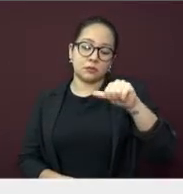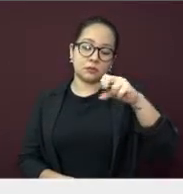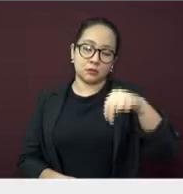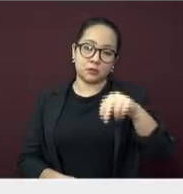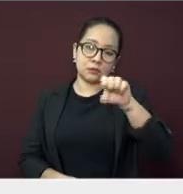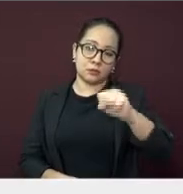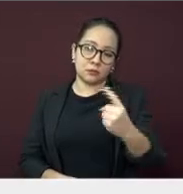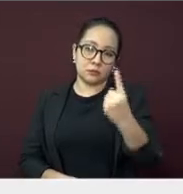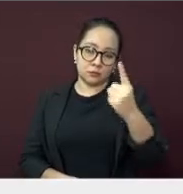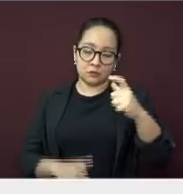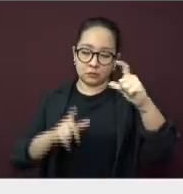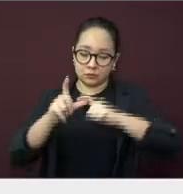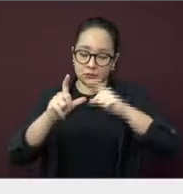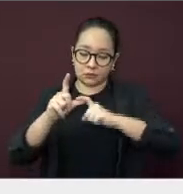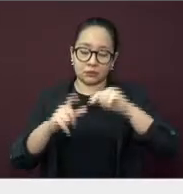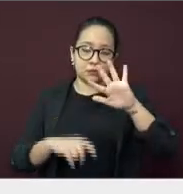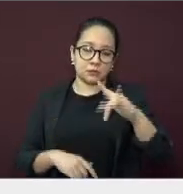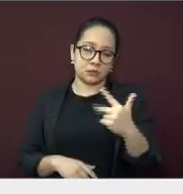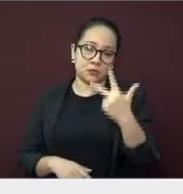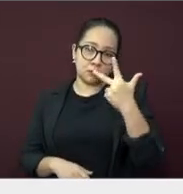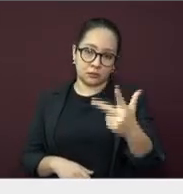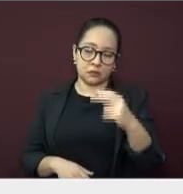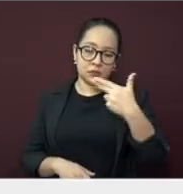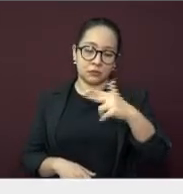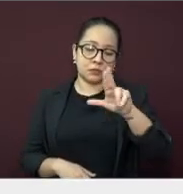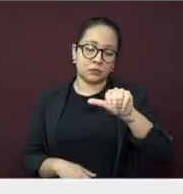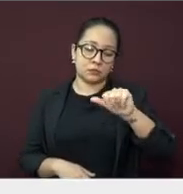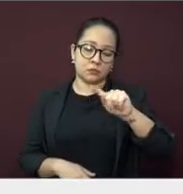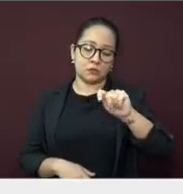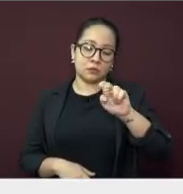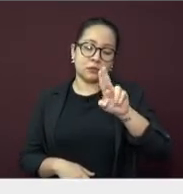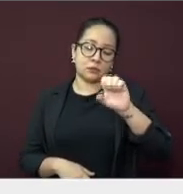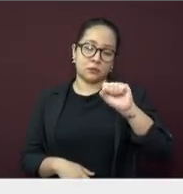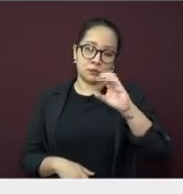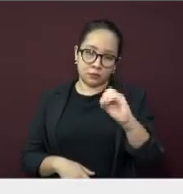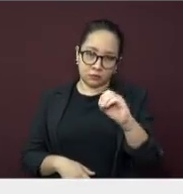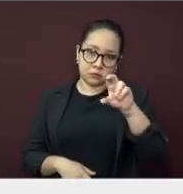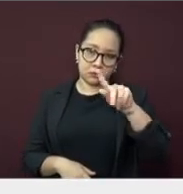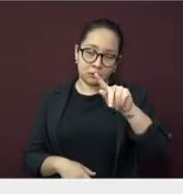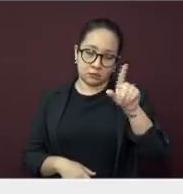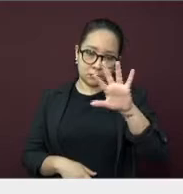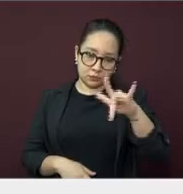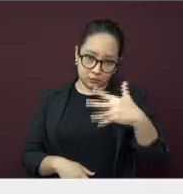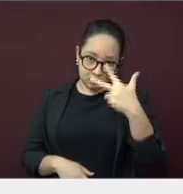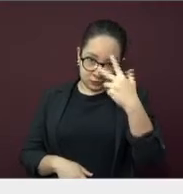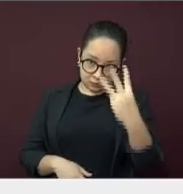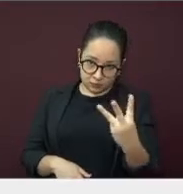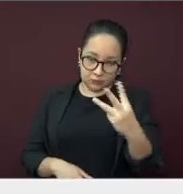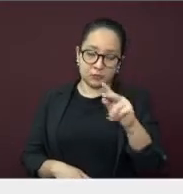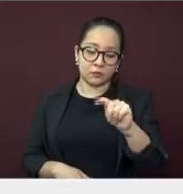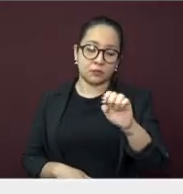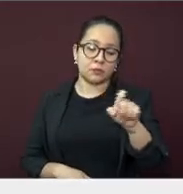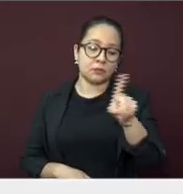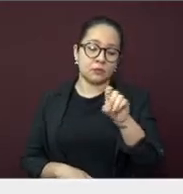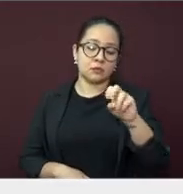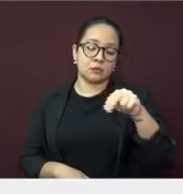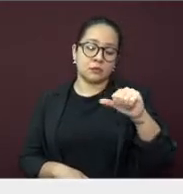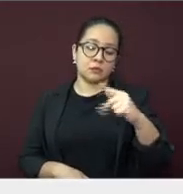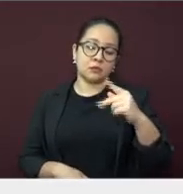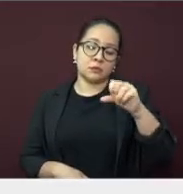58 huatusco con 53 tezonapa 53 y